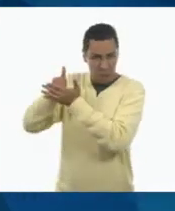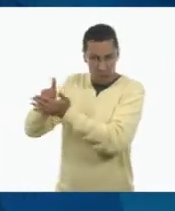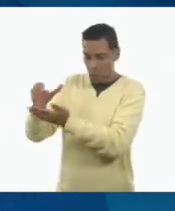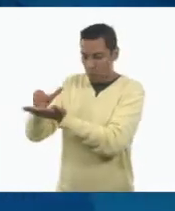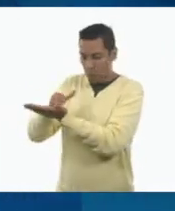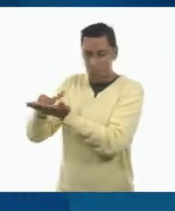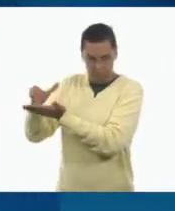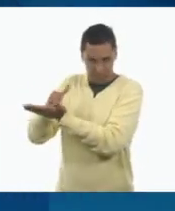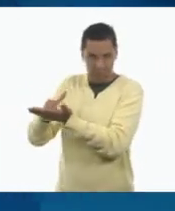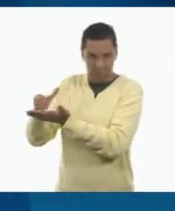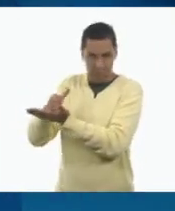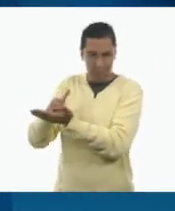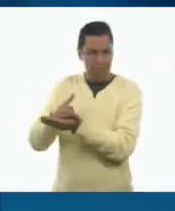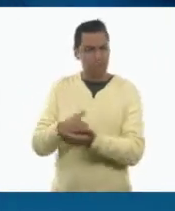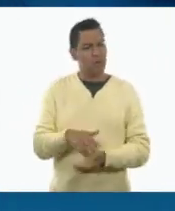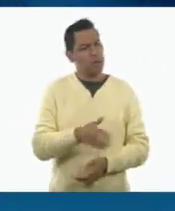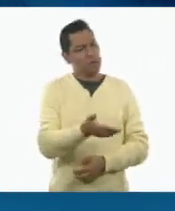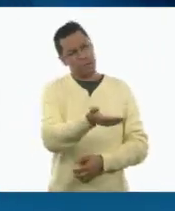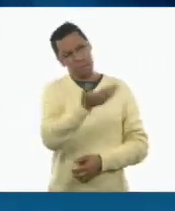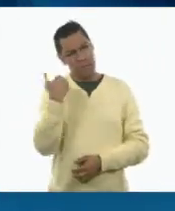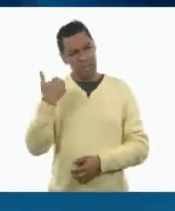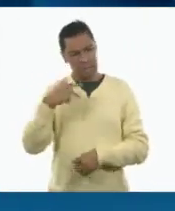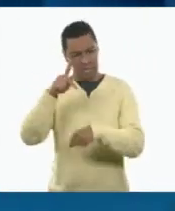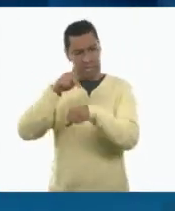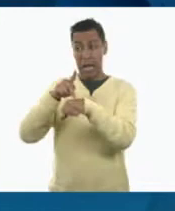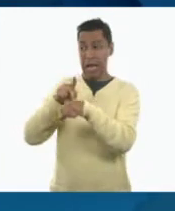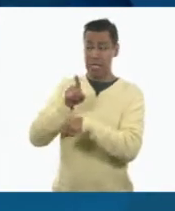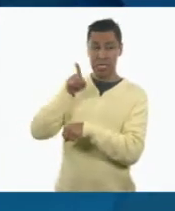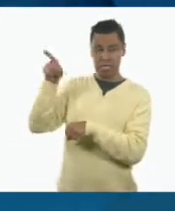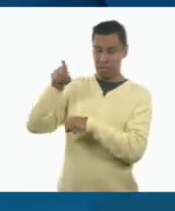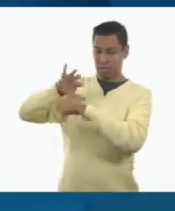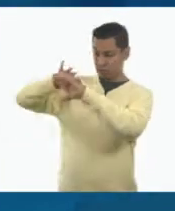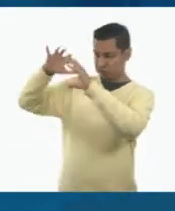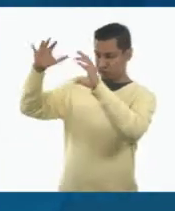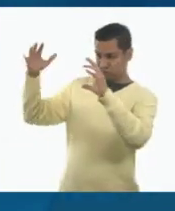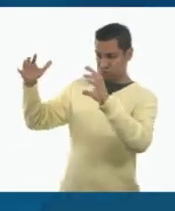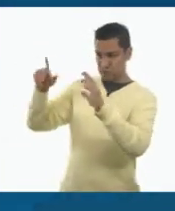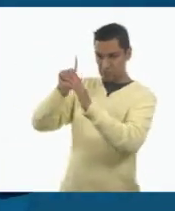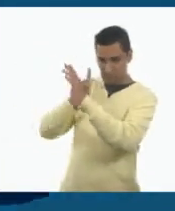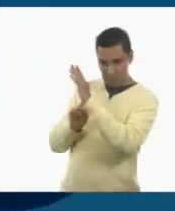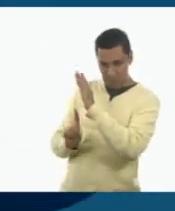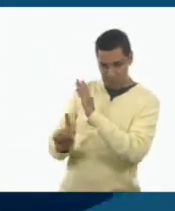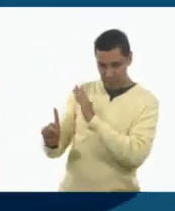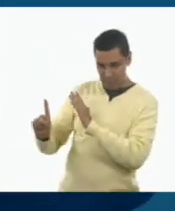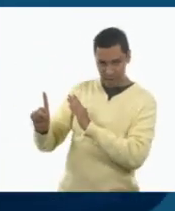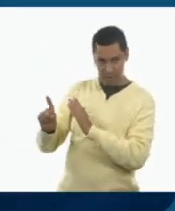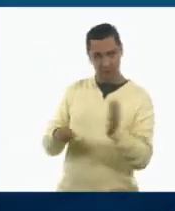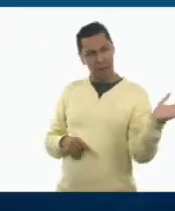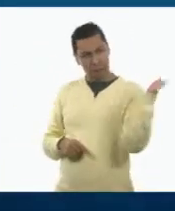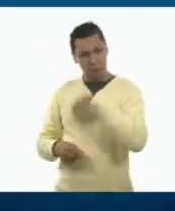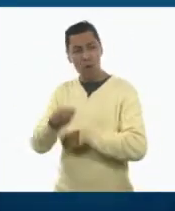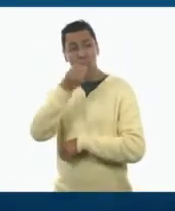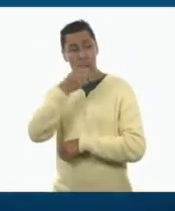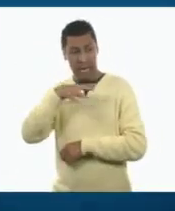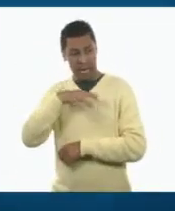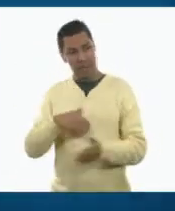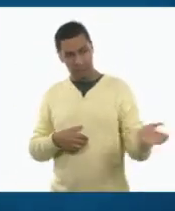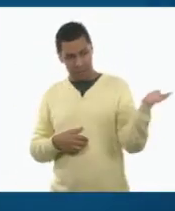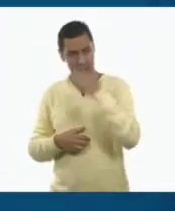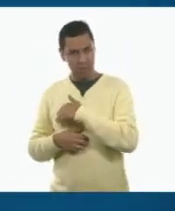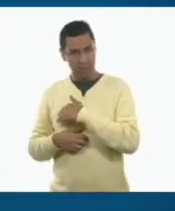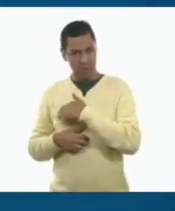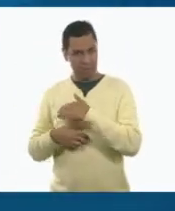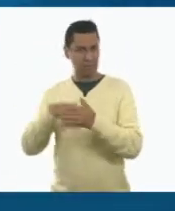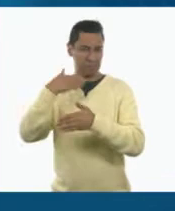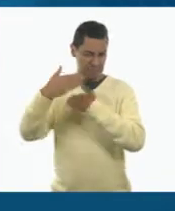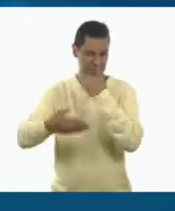león lo invitó entonces a su cueva, donde compartía con él el alimento. Pero días